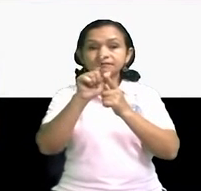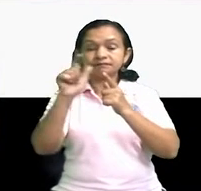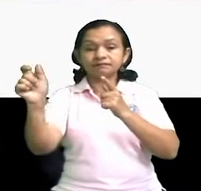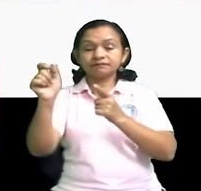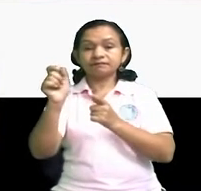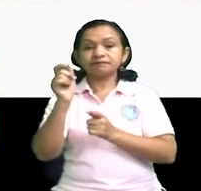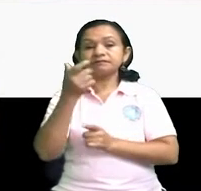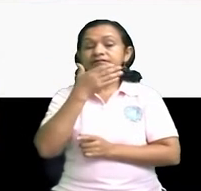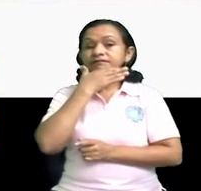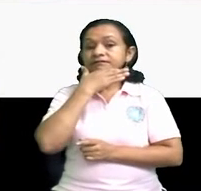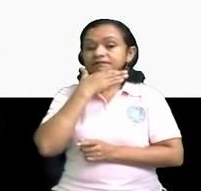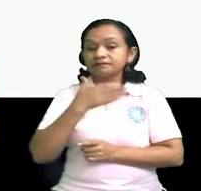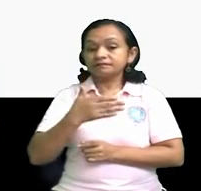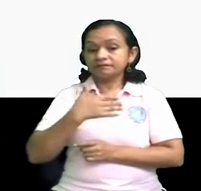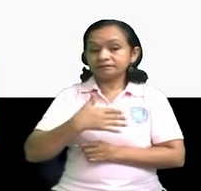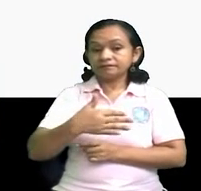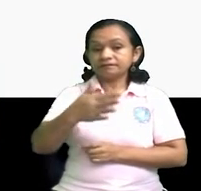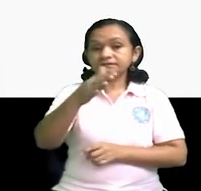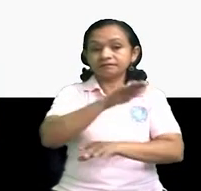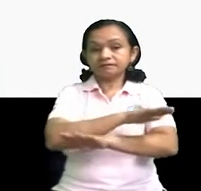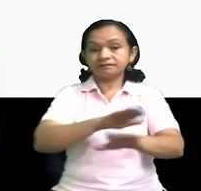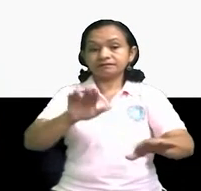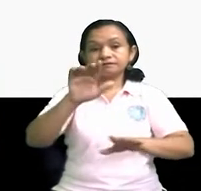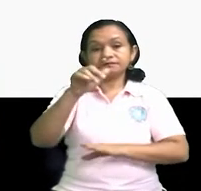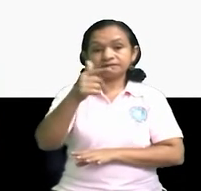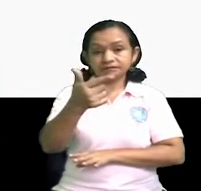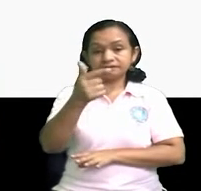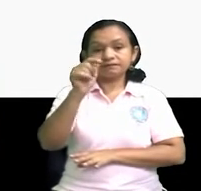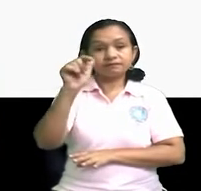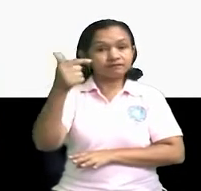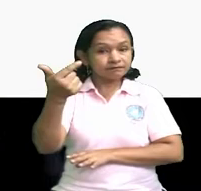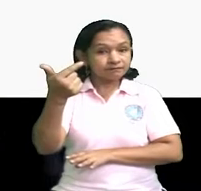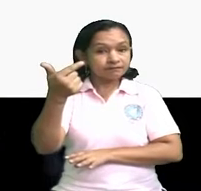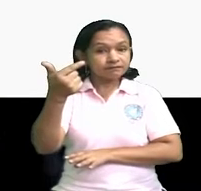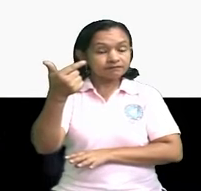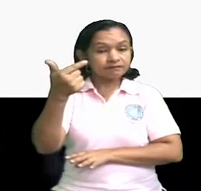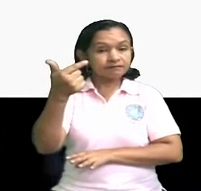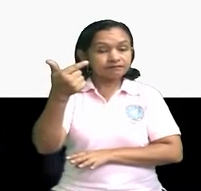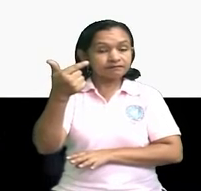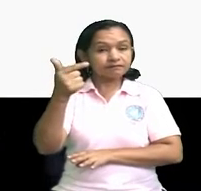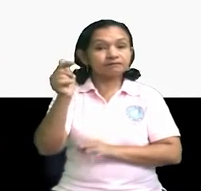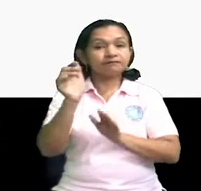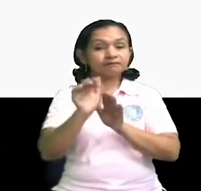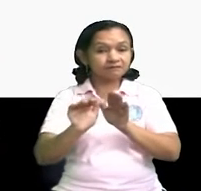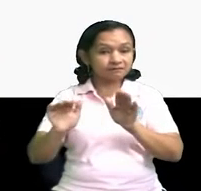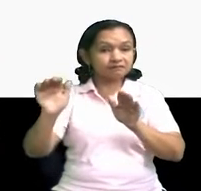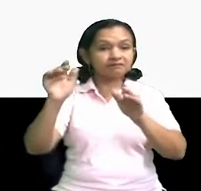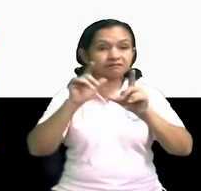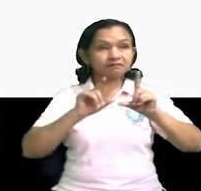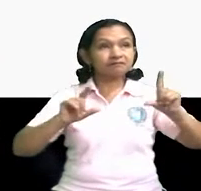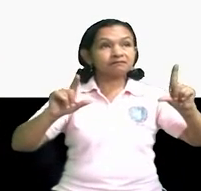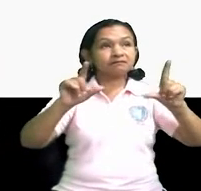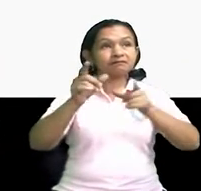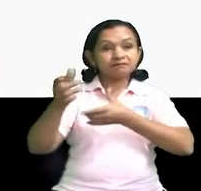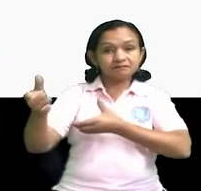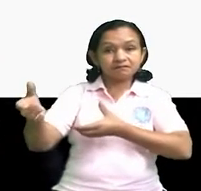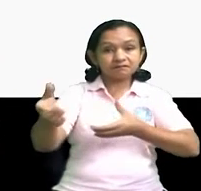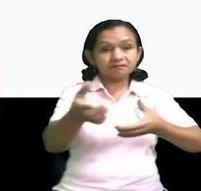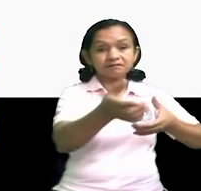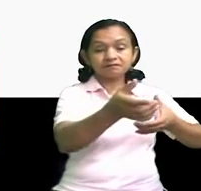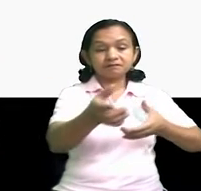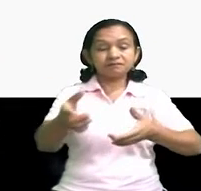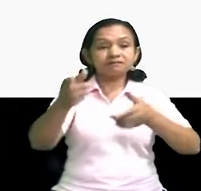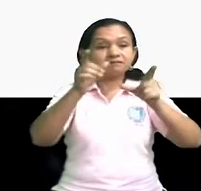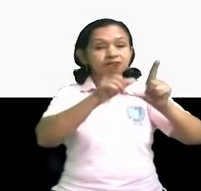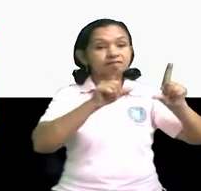diciembre cerremos con 77 estaciones de bomberos